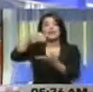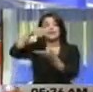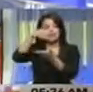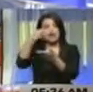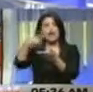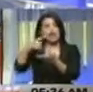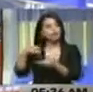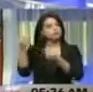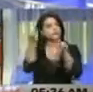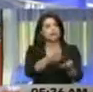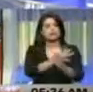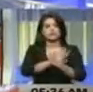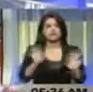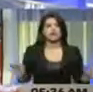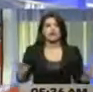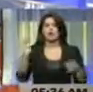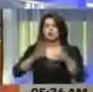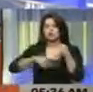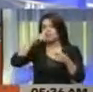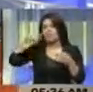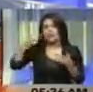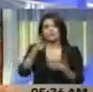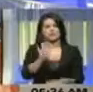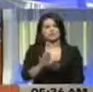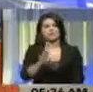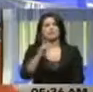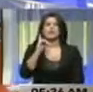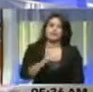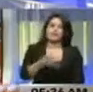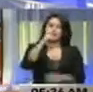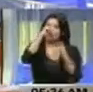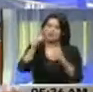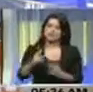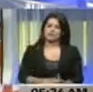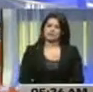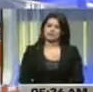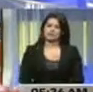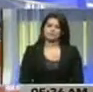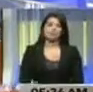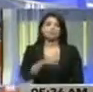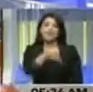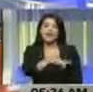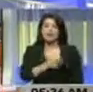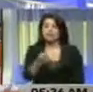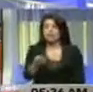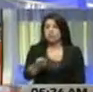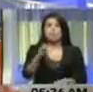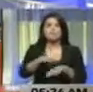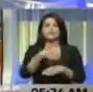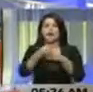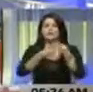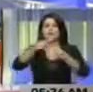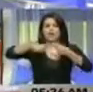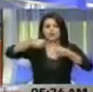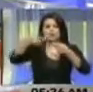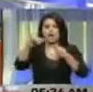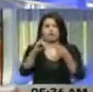una constante en los últimos años y obviamente tiene que respetarse. Están dentro del saboteo porque hacen cachitos,